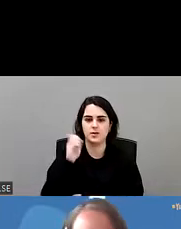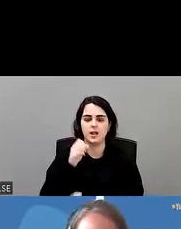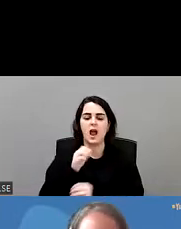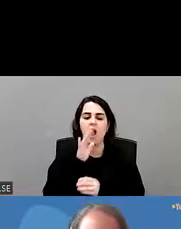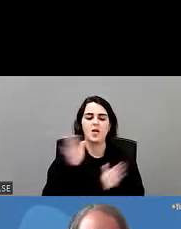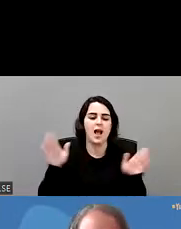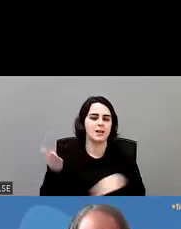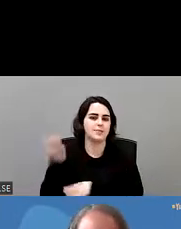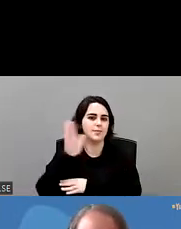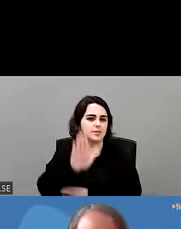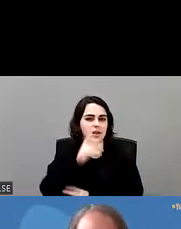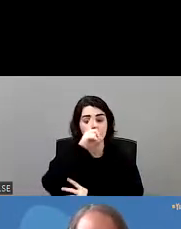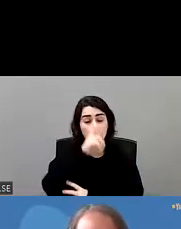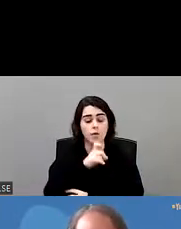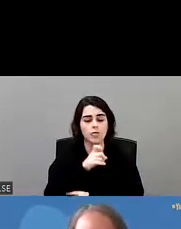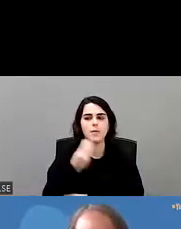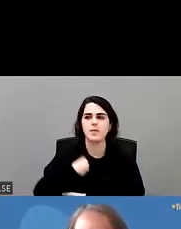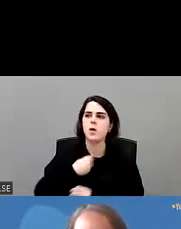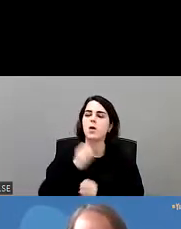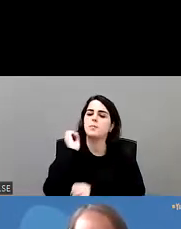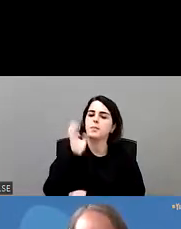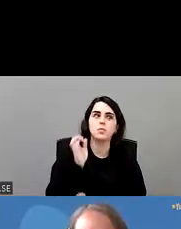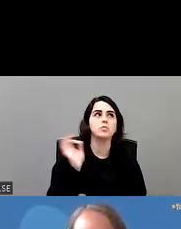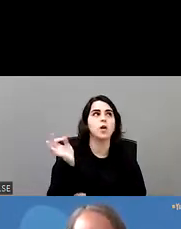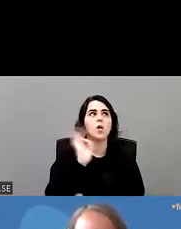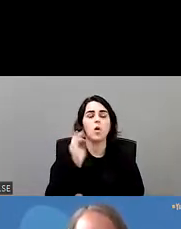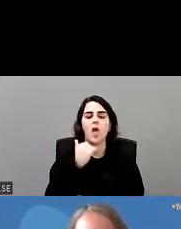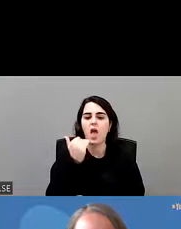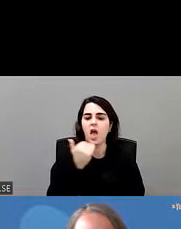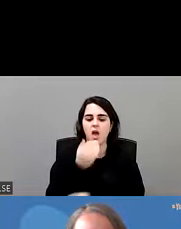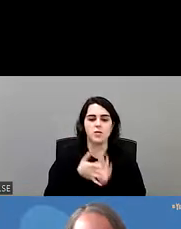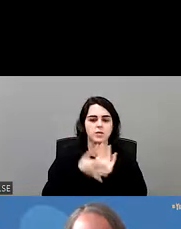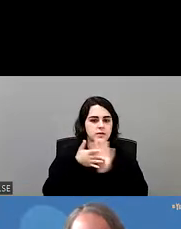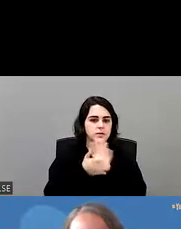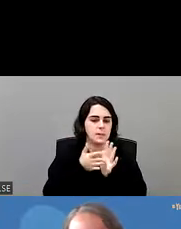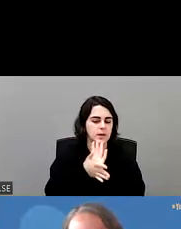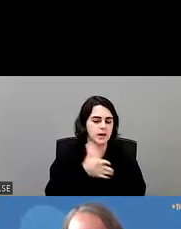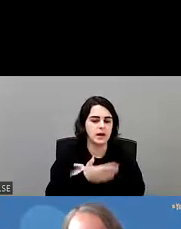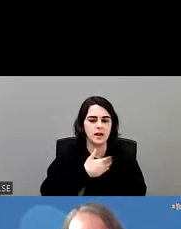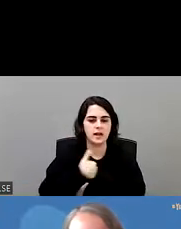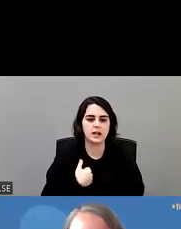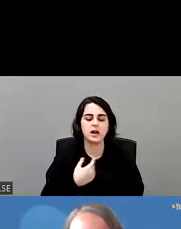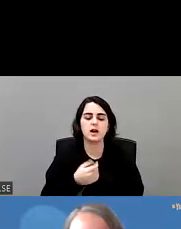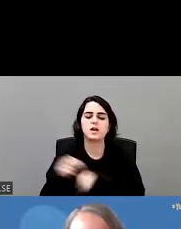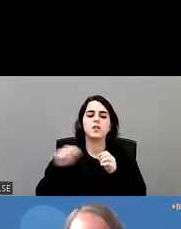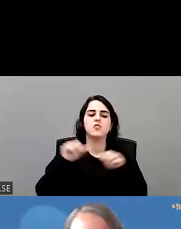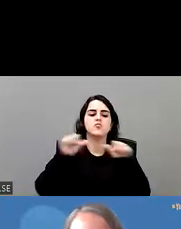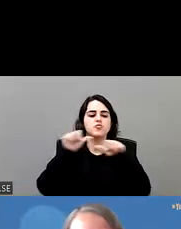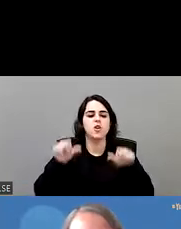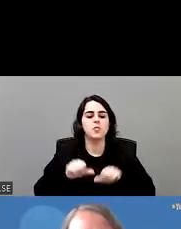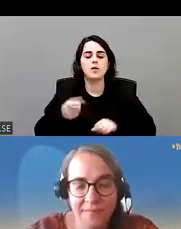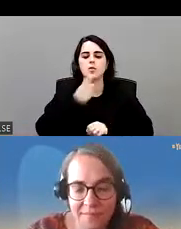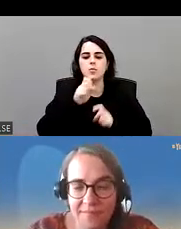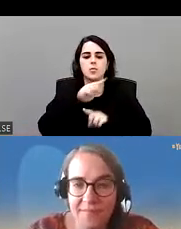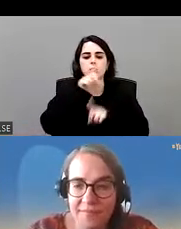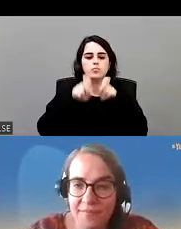Ángeles, recordaros que cualquier pregunta, cualquier cosa que queréis comentar, podéis utilizar el canal de preguntas y respuestas, ¿vale? Que al